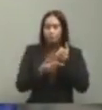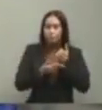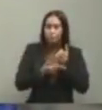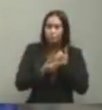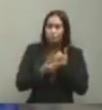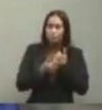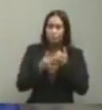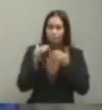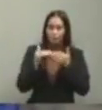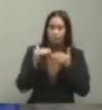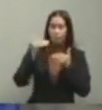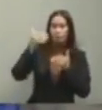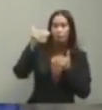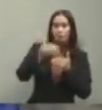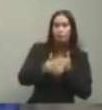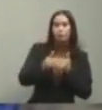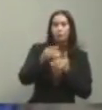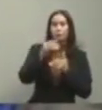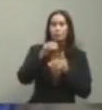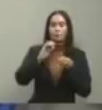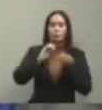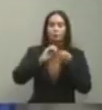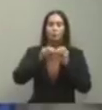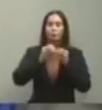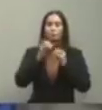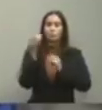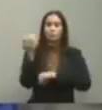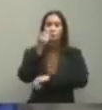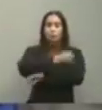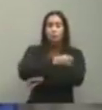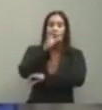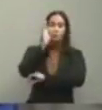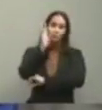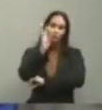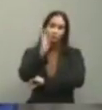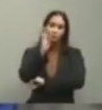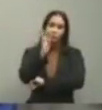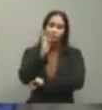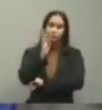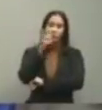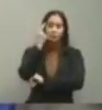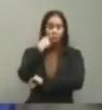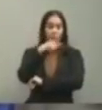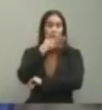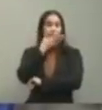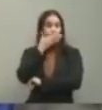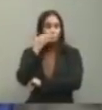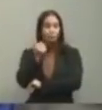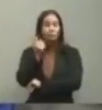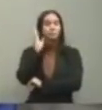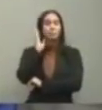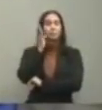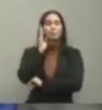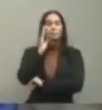que en promedio está en el día número 6 pero para ser prudente y cauto se mantiene que sean